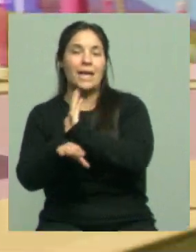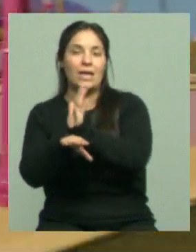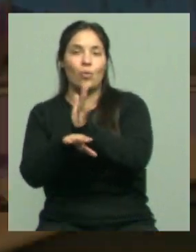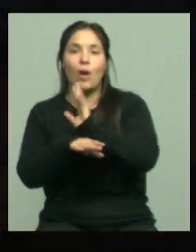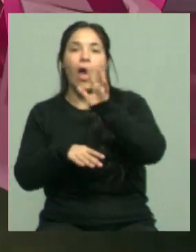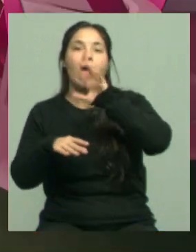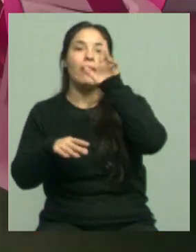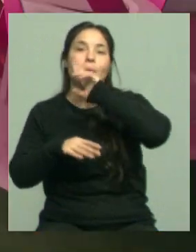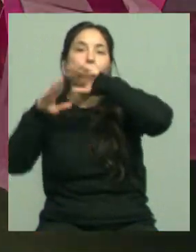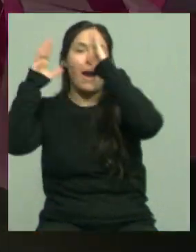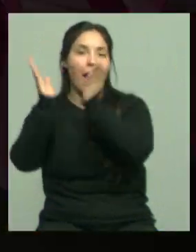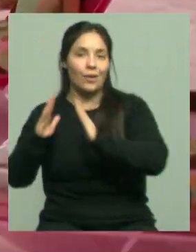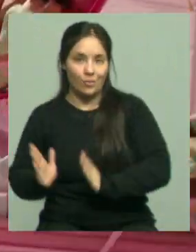es.